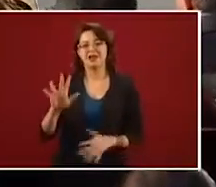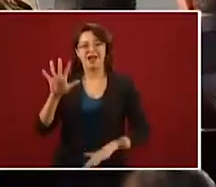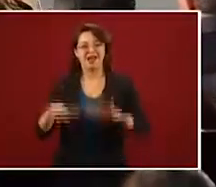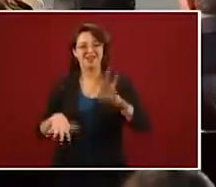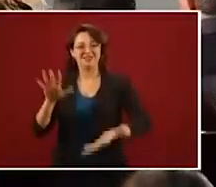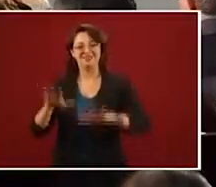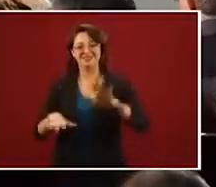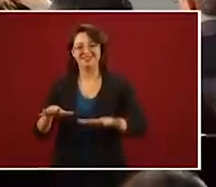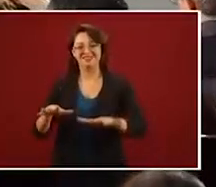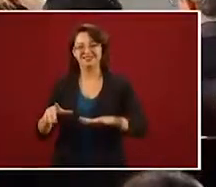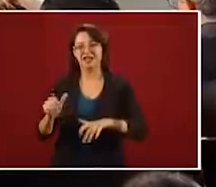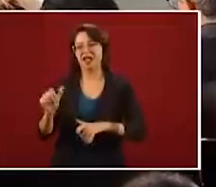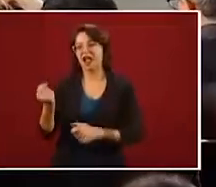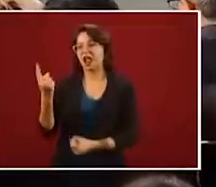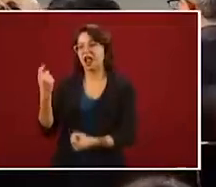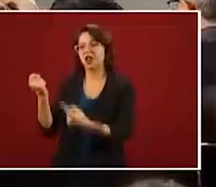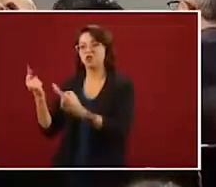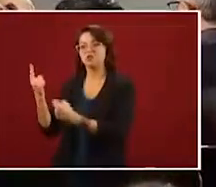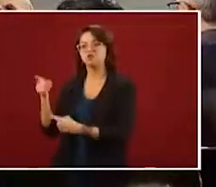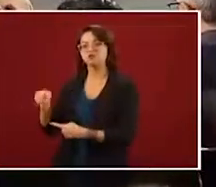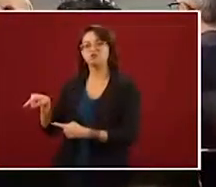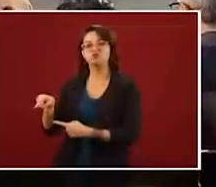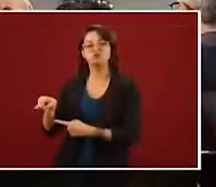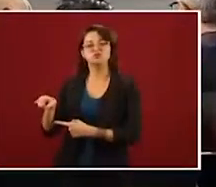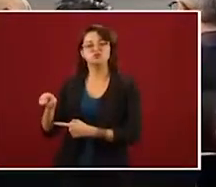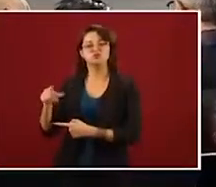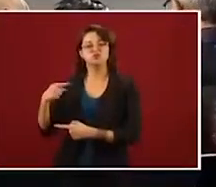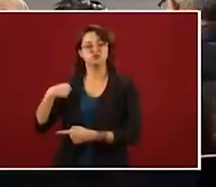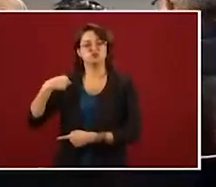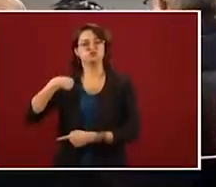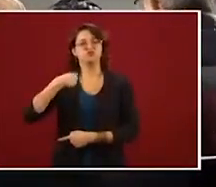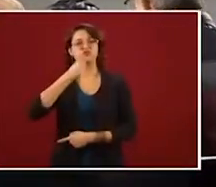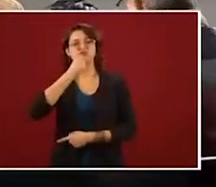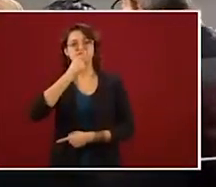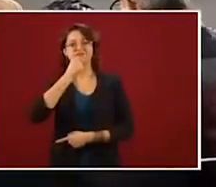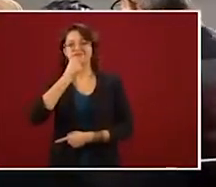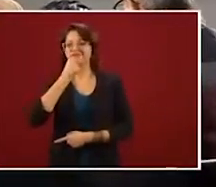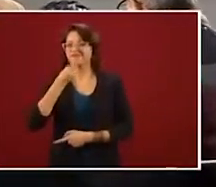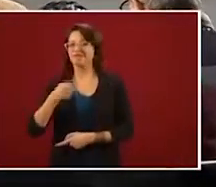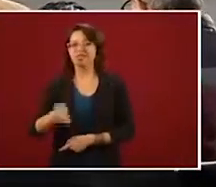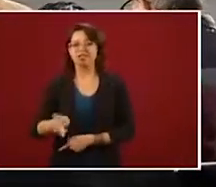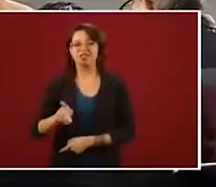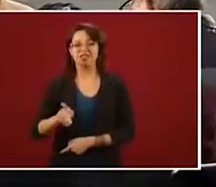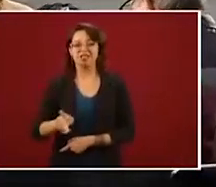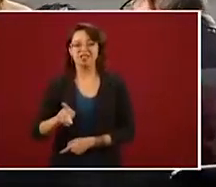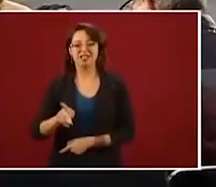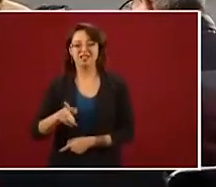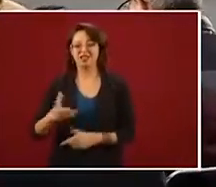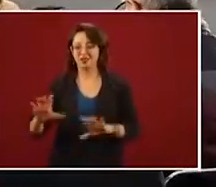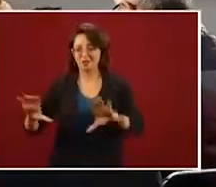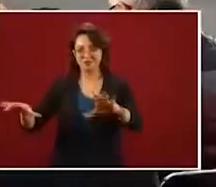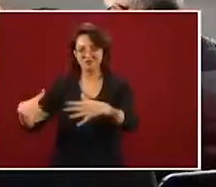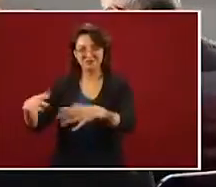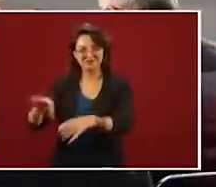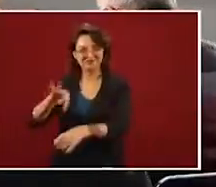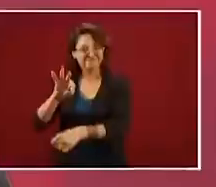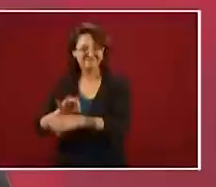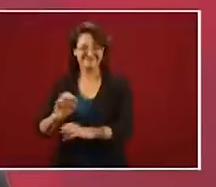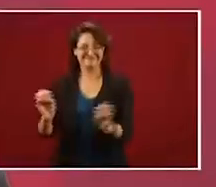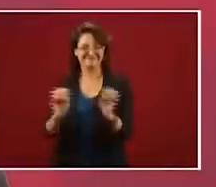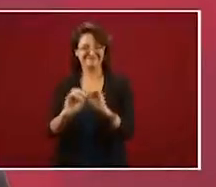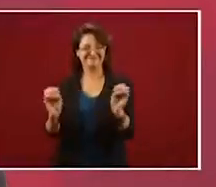auténticos autodefensas de las